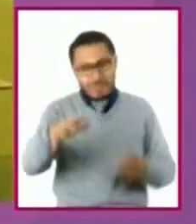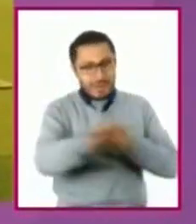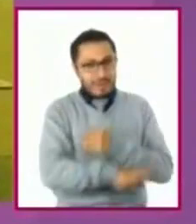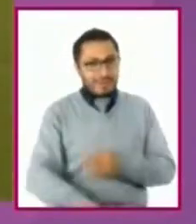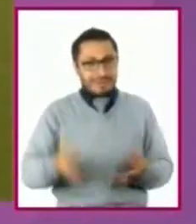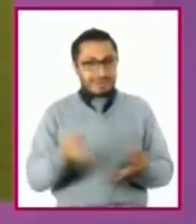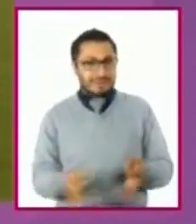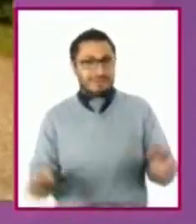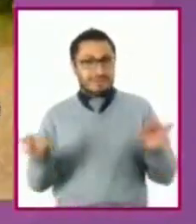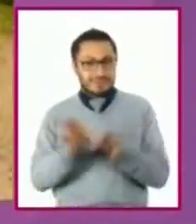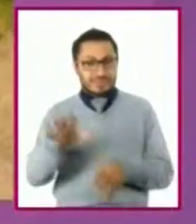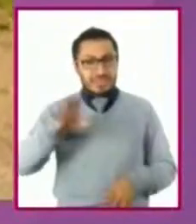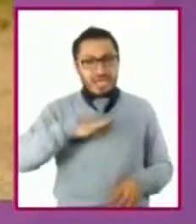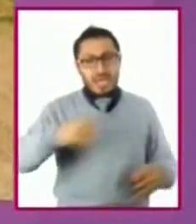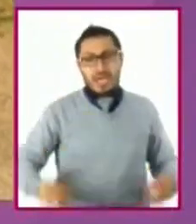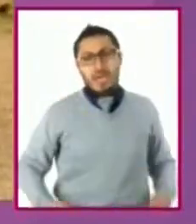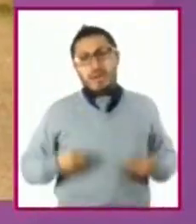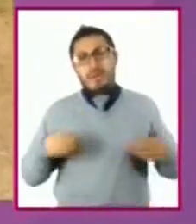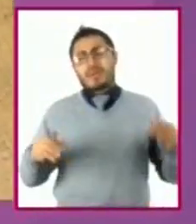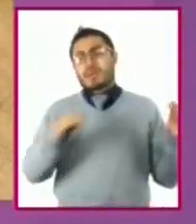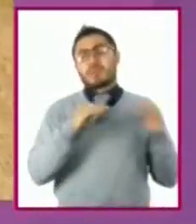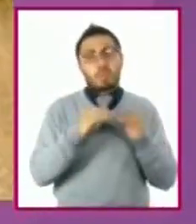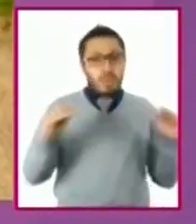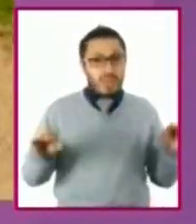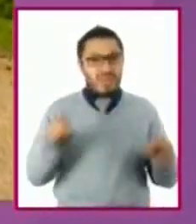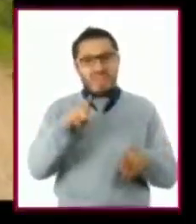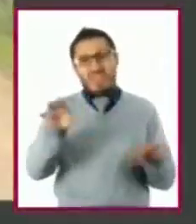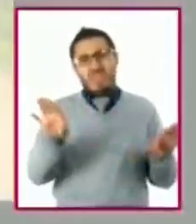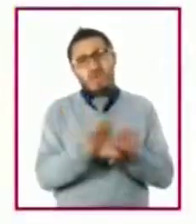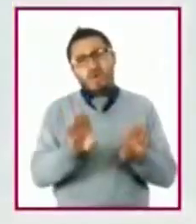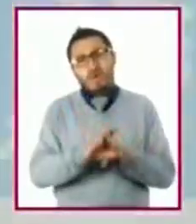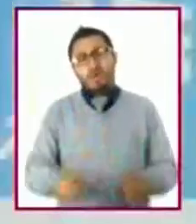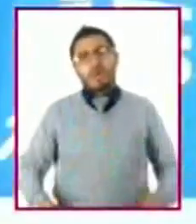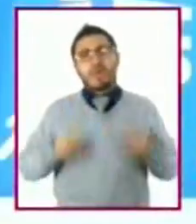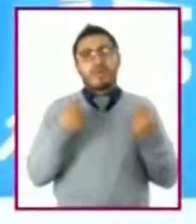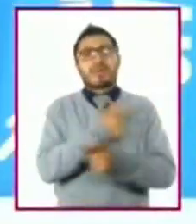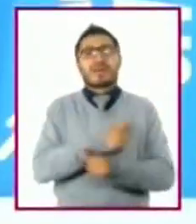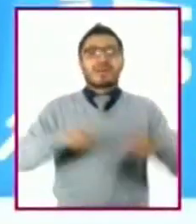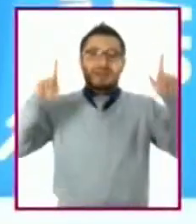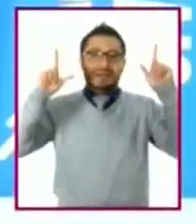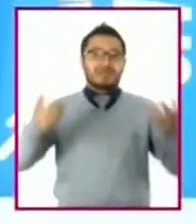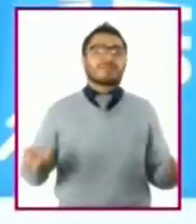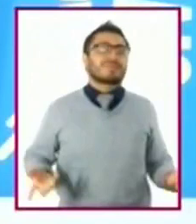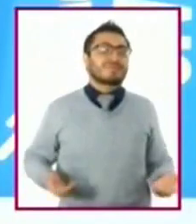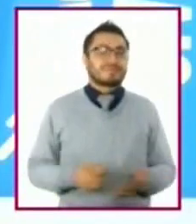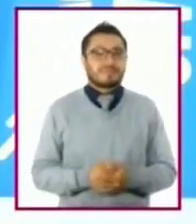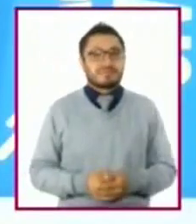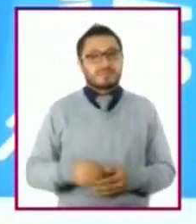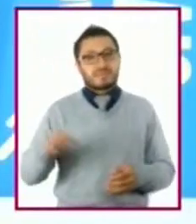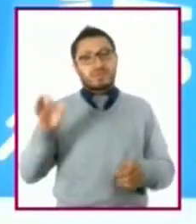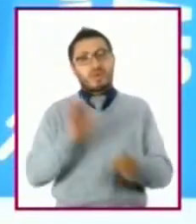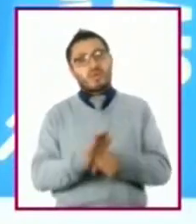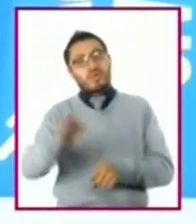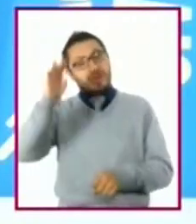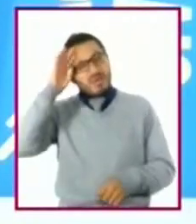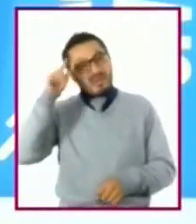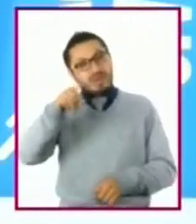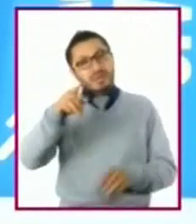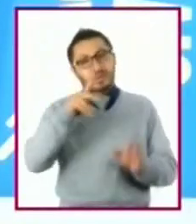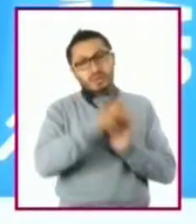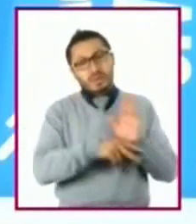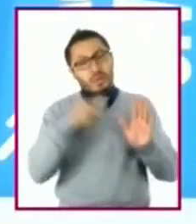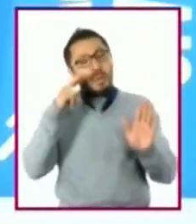una democracia. ¿De qué manera vives la libertad hoy en día? ¿Qué piensan respecto a lo que se comenta en el